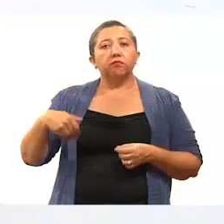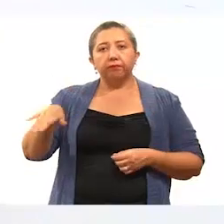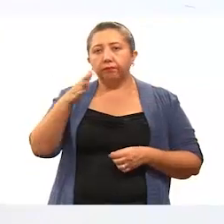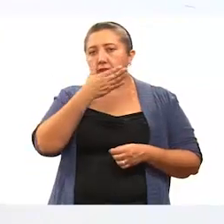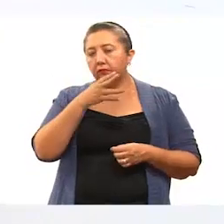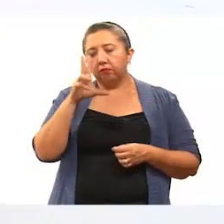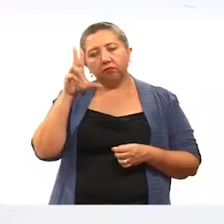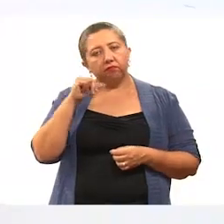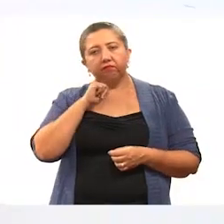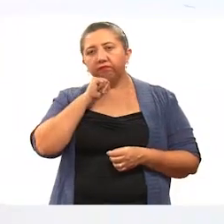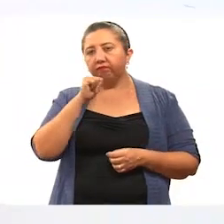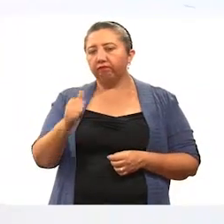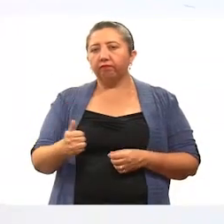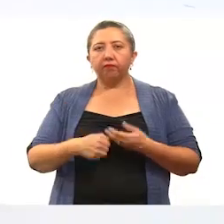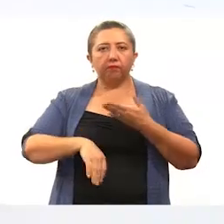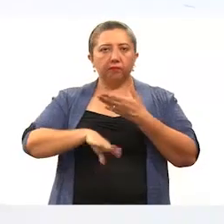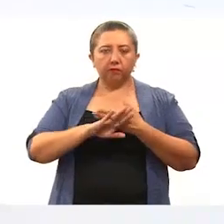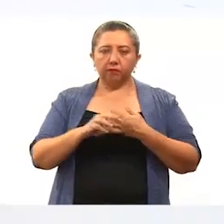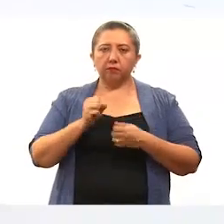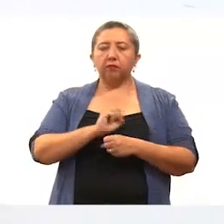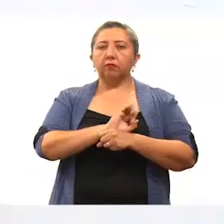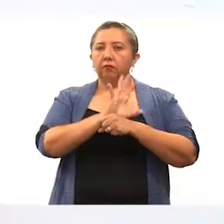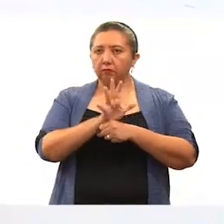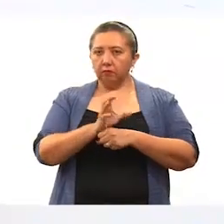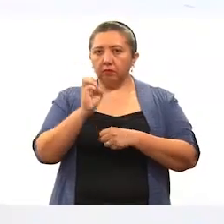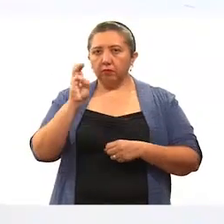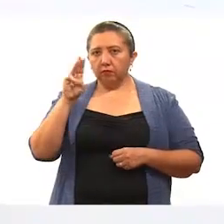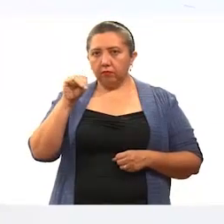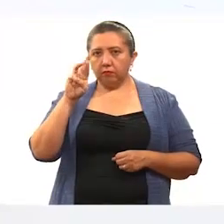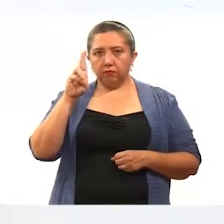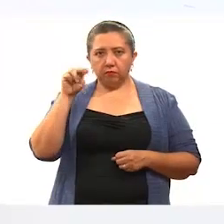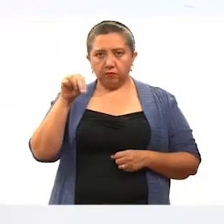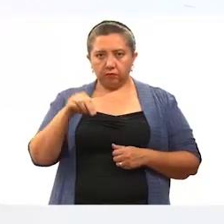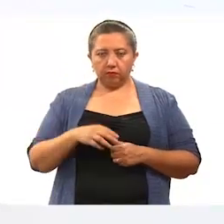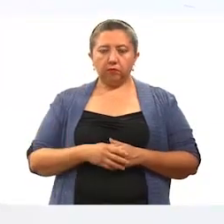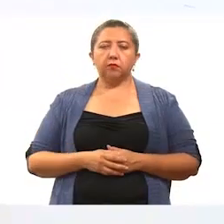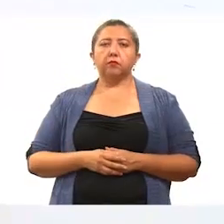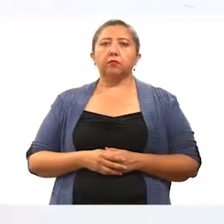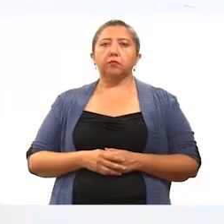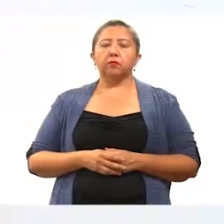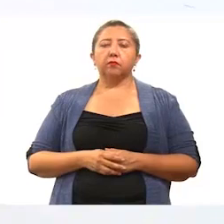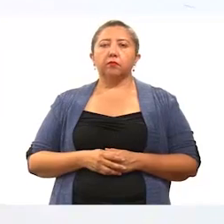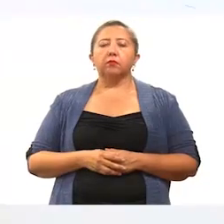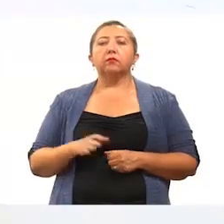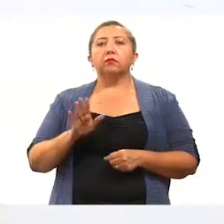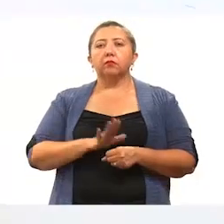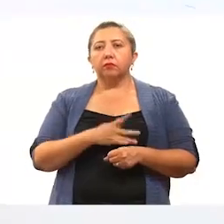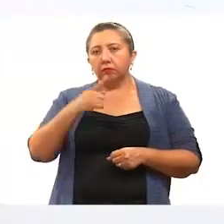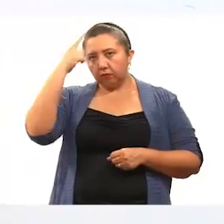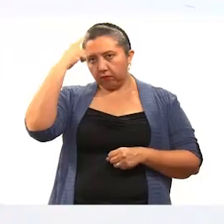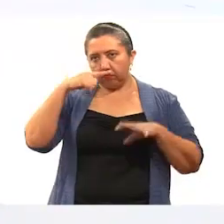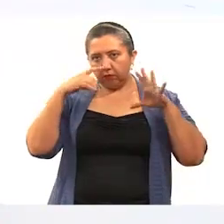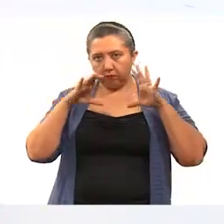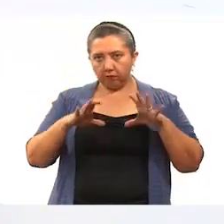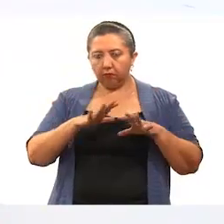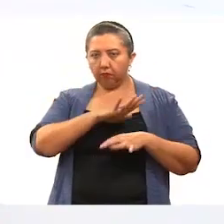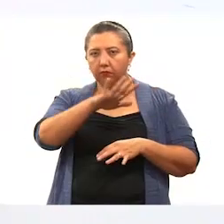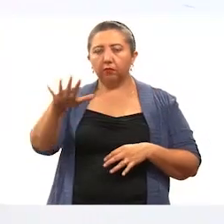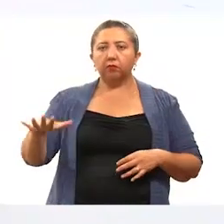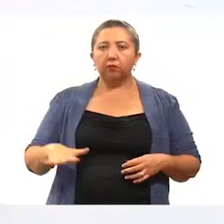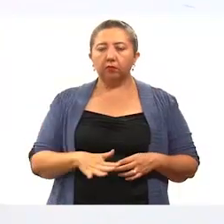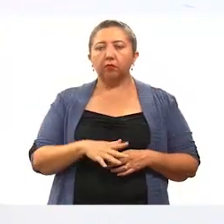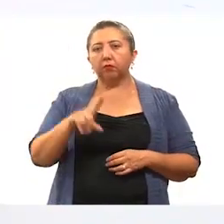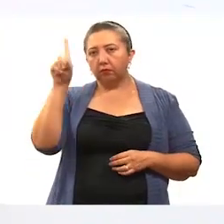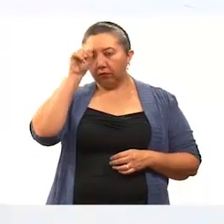ya que está descrito que no brinda ninguna protección contra el COVID, incluida la variante Ómicron, por lo que para protegernos entre todos